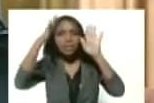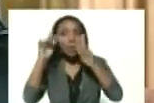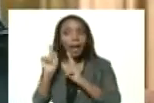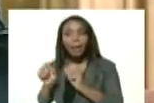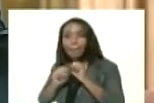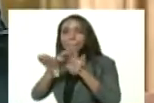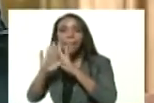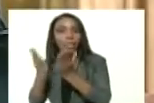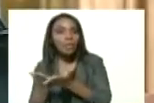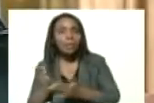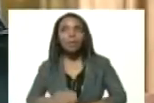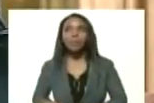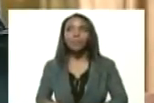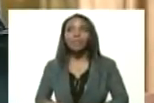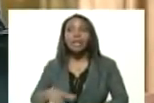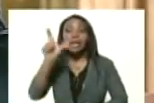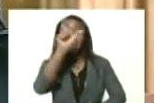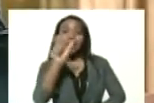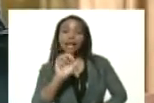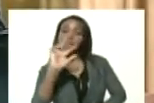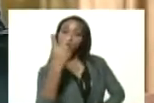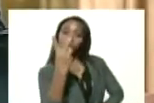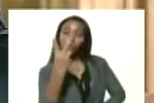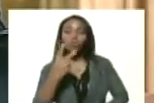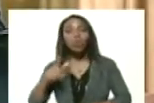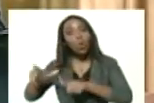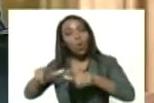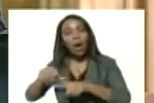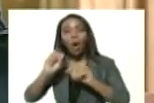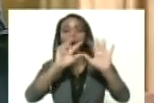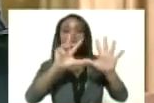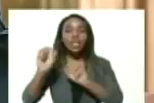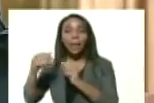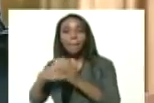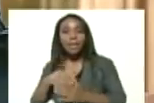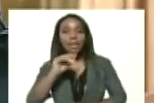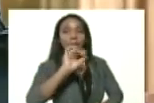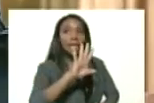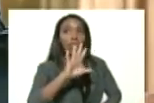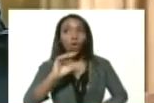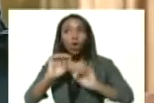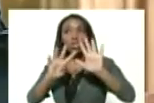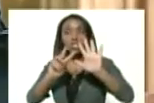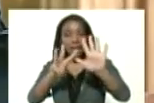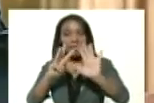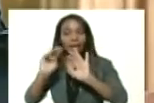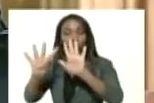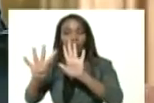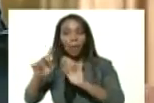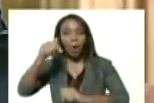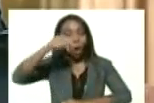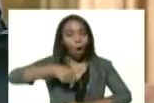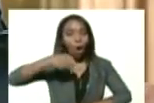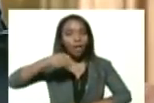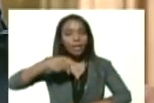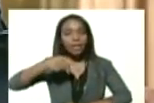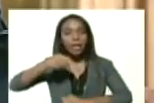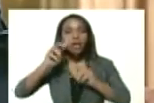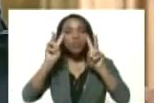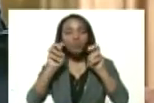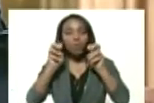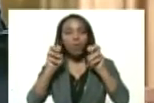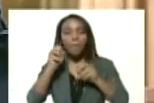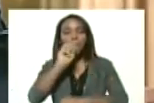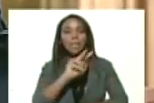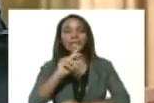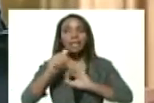pandemia y tal y en segundo lugar con 80 mil 589 hubo hoy 26